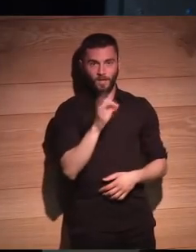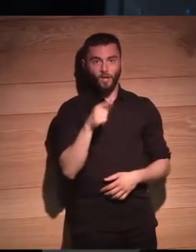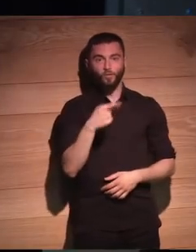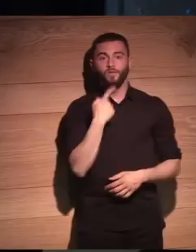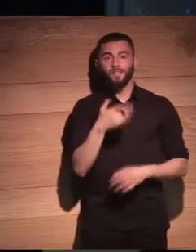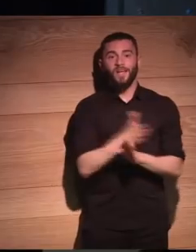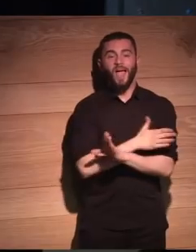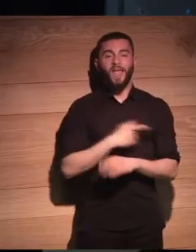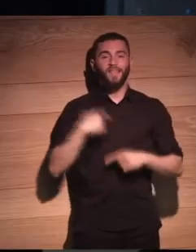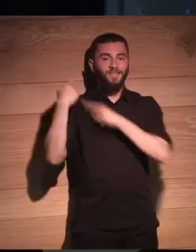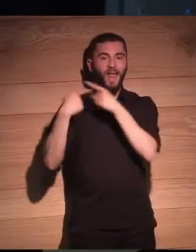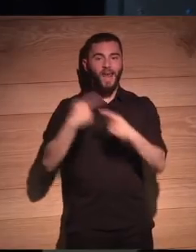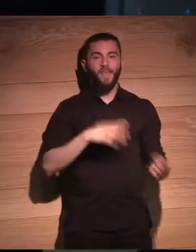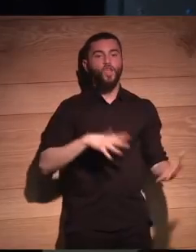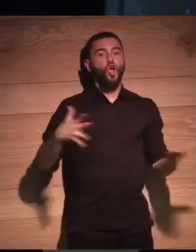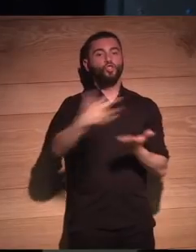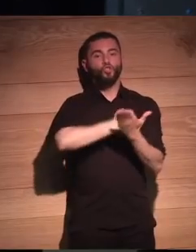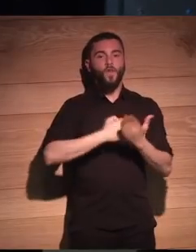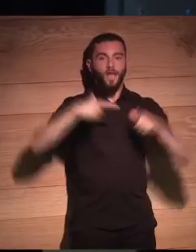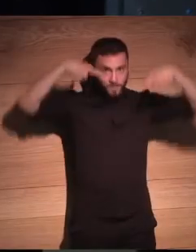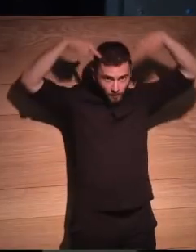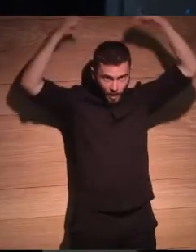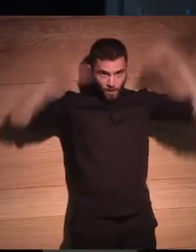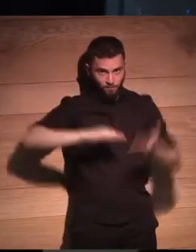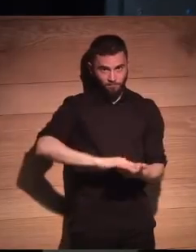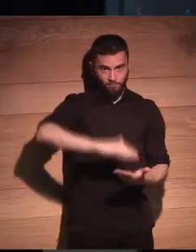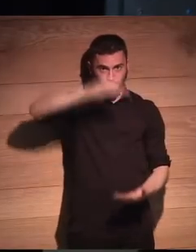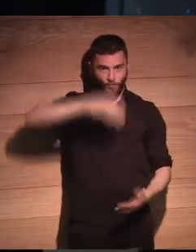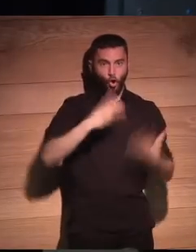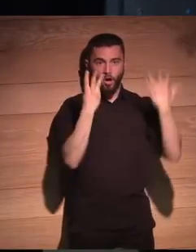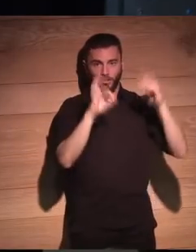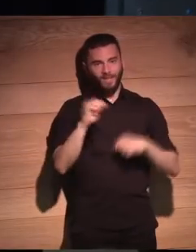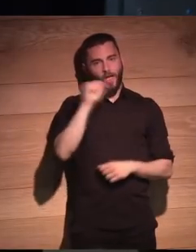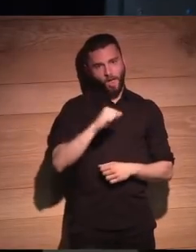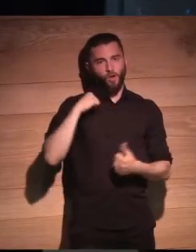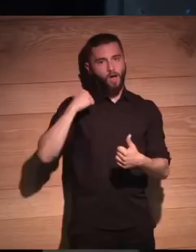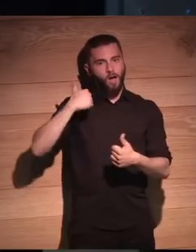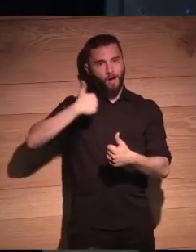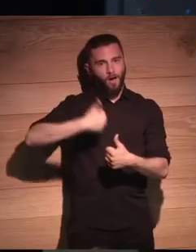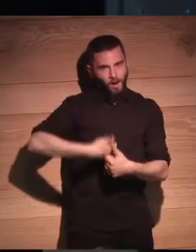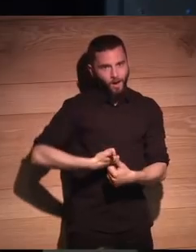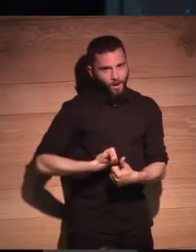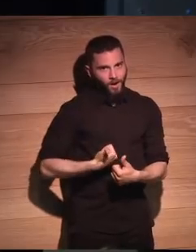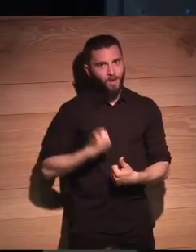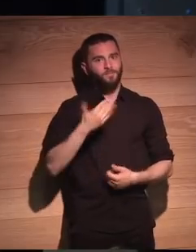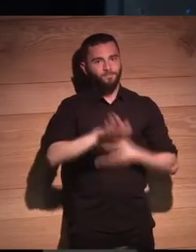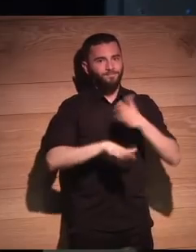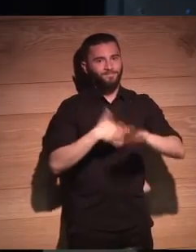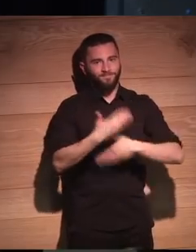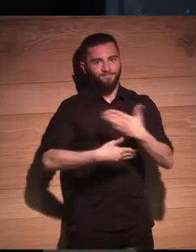decías, todas las generaciones hemos crecido con Batman. Hay Sí. 80 años de Batman, da para muchos saltos, mucho.